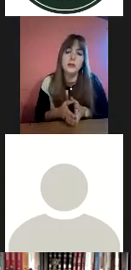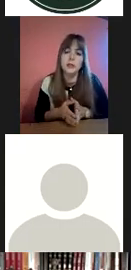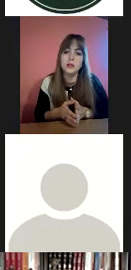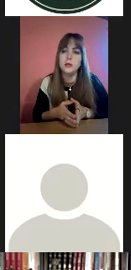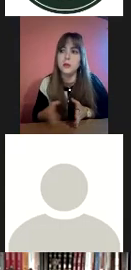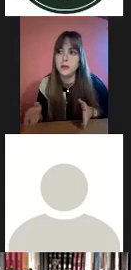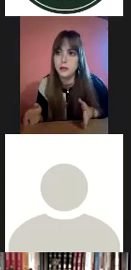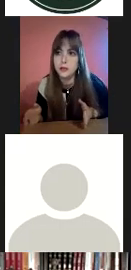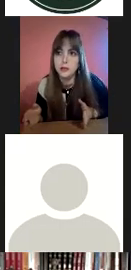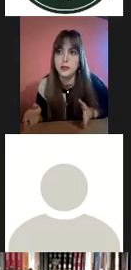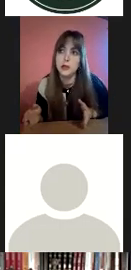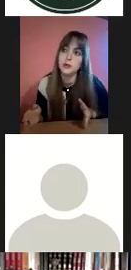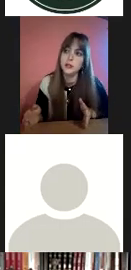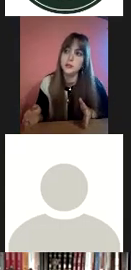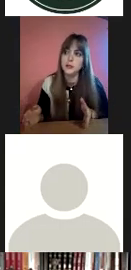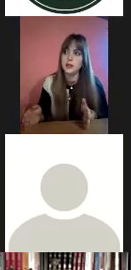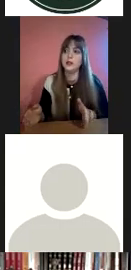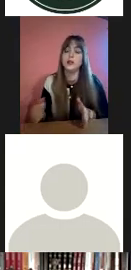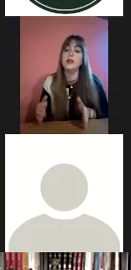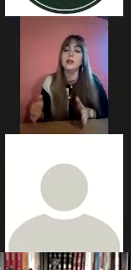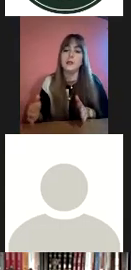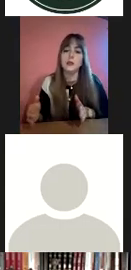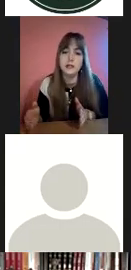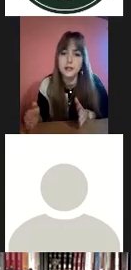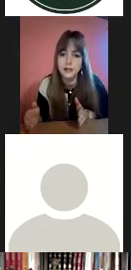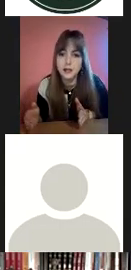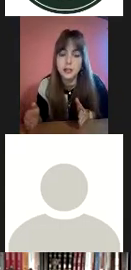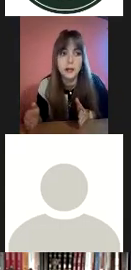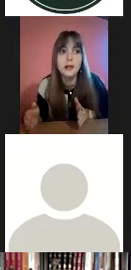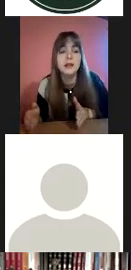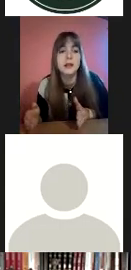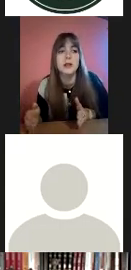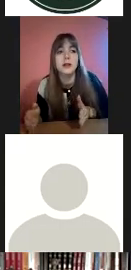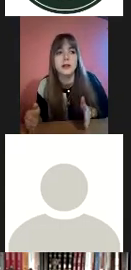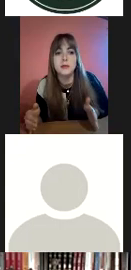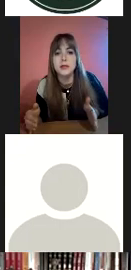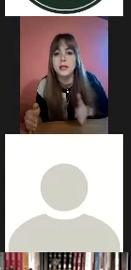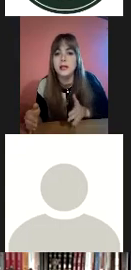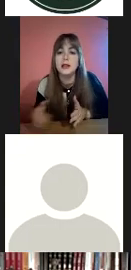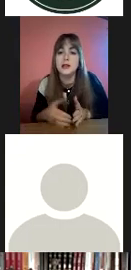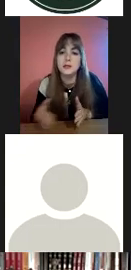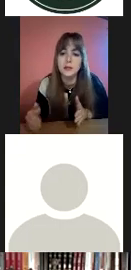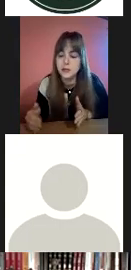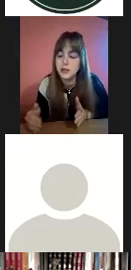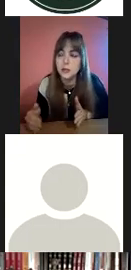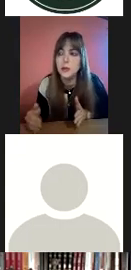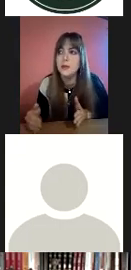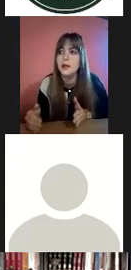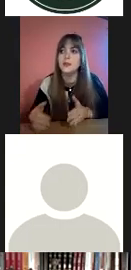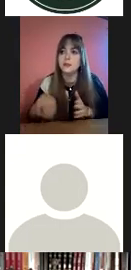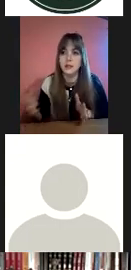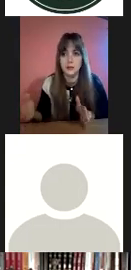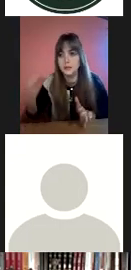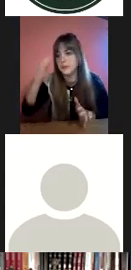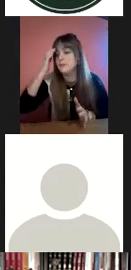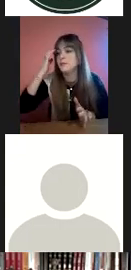en el momento, pero por lo menos dentro de los próximos días, ¿no? Con la urgencia que lleva que una perra esté preñada, que lo estén persiguiendo más